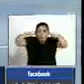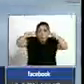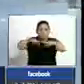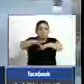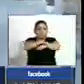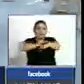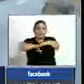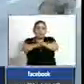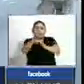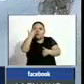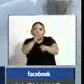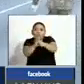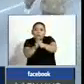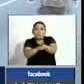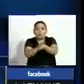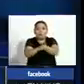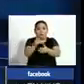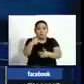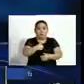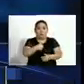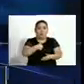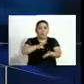y alcohol gel corre por su cuenta.